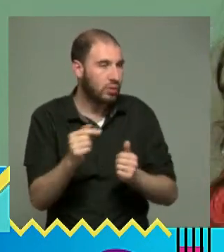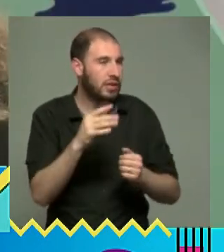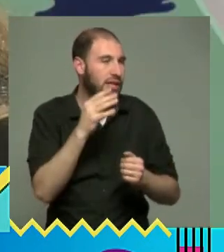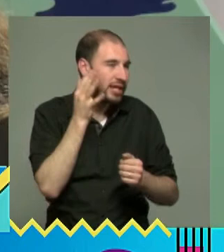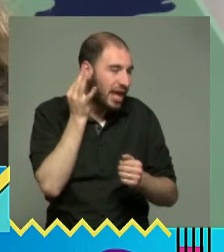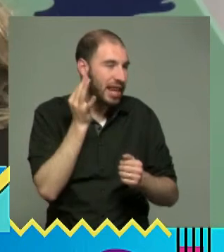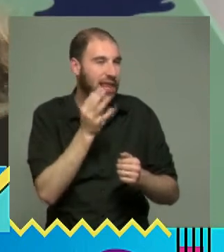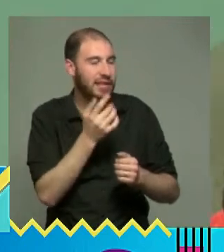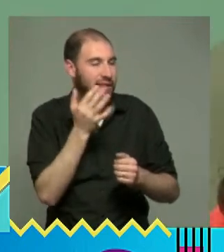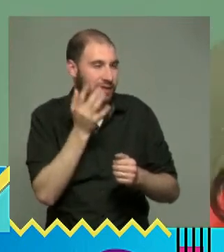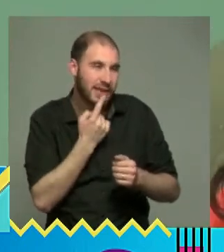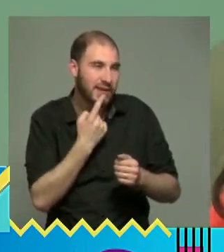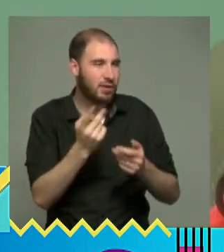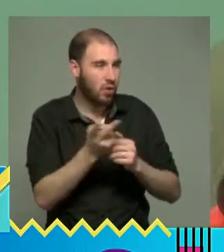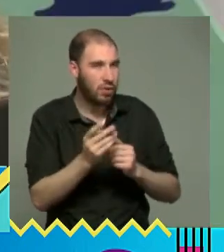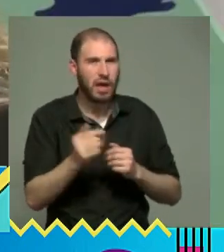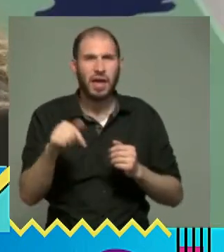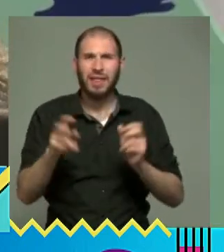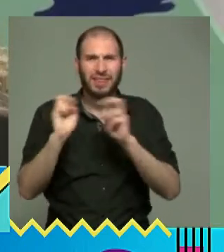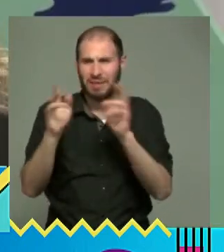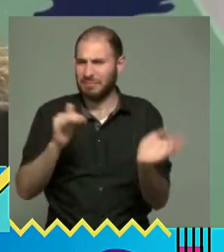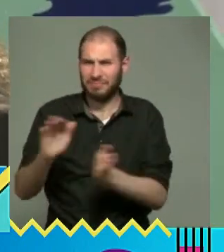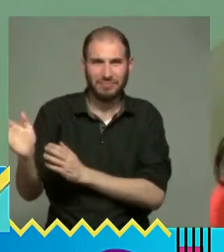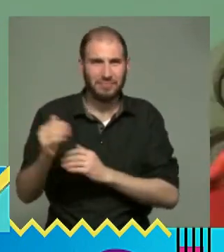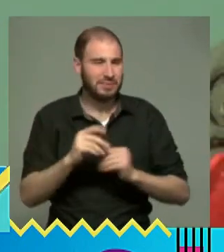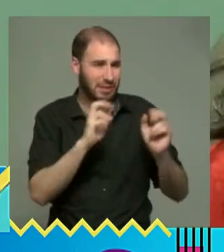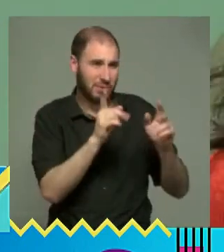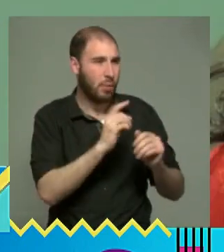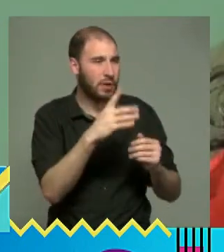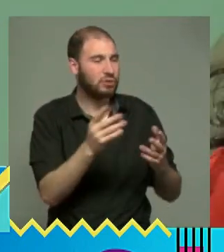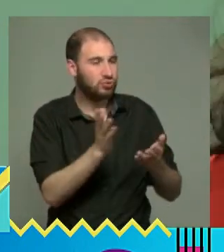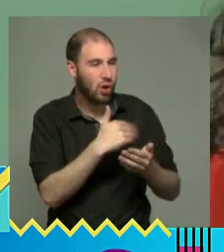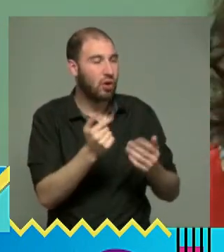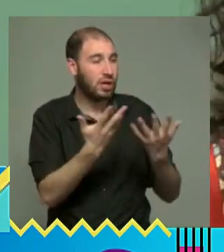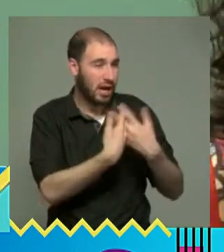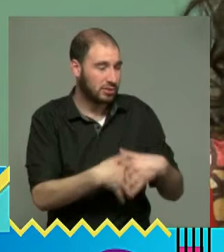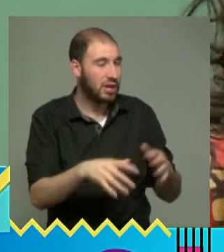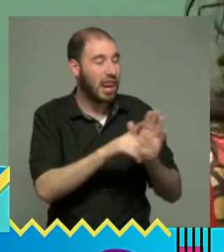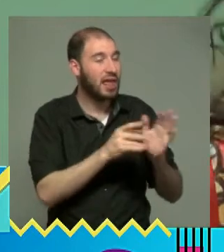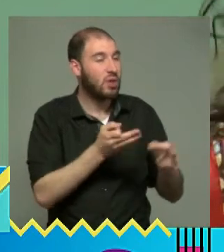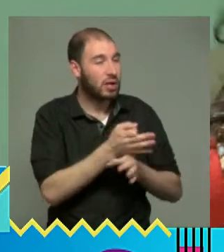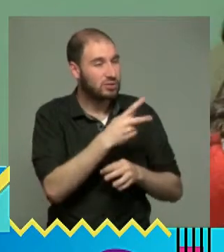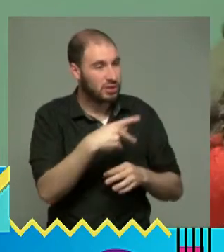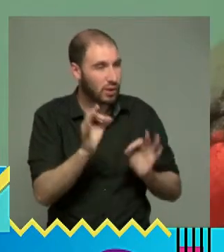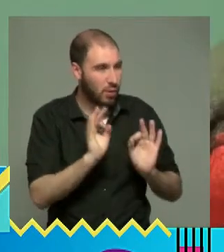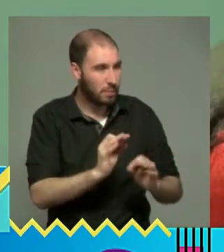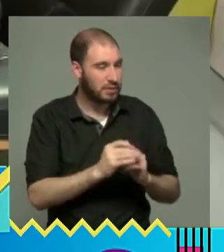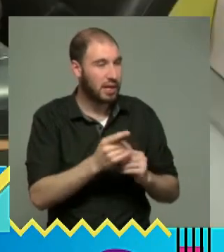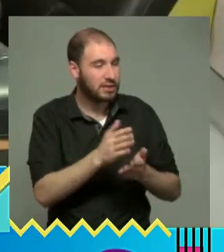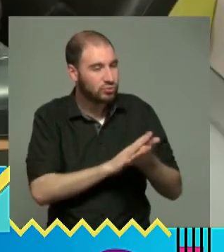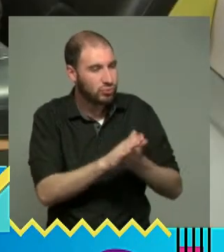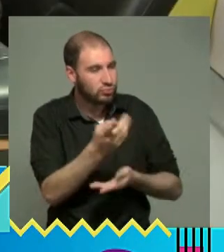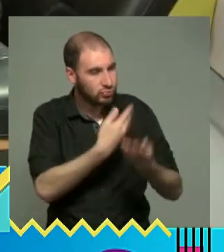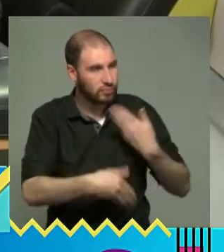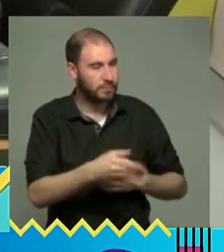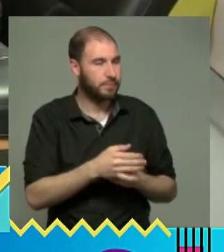y un nene y nada, y ahí se acabó. Están desviando el tema, pero No estamos desviando del tema porque está todo sumamente integrado. La Ley de Educación Sexual Integral viene a subsanar estos